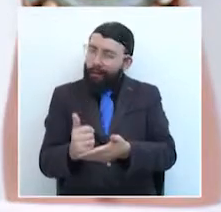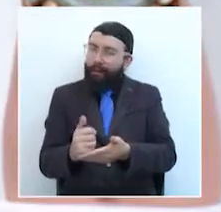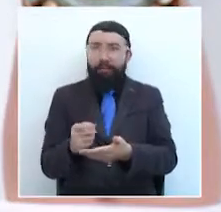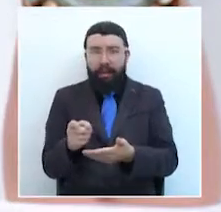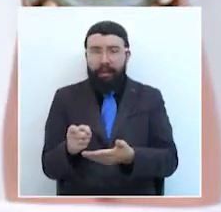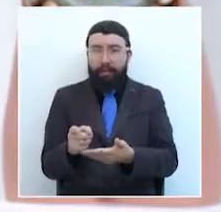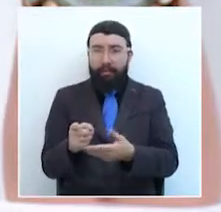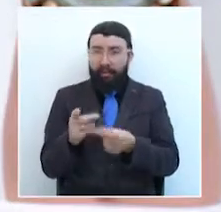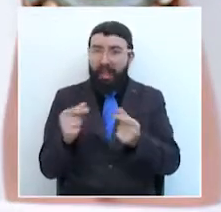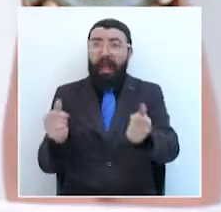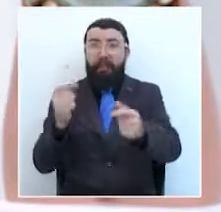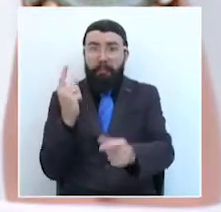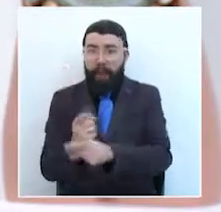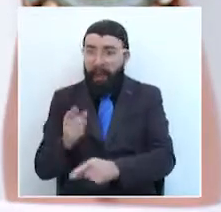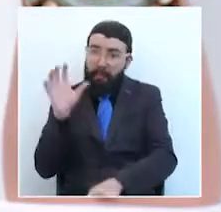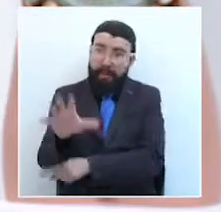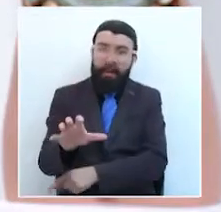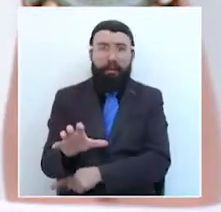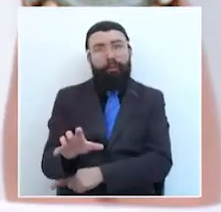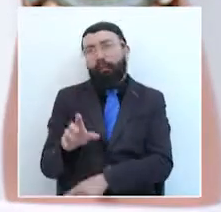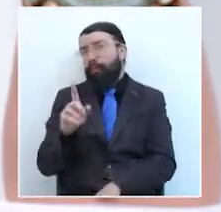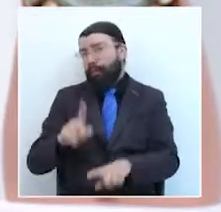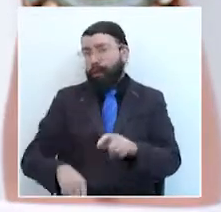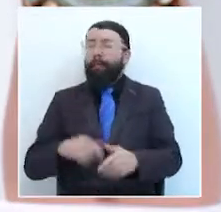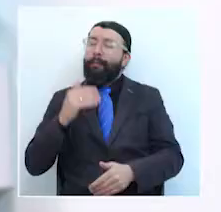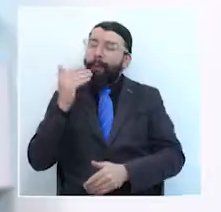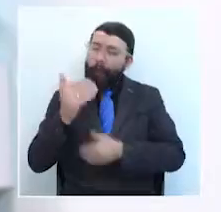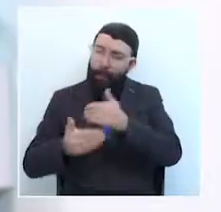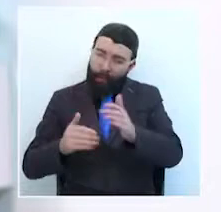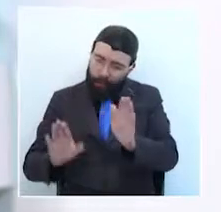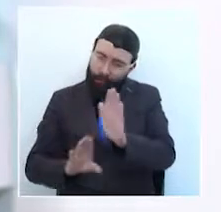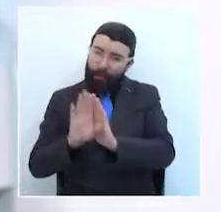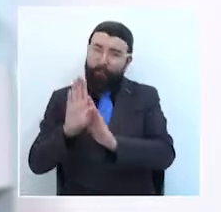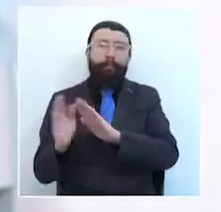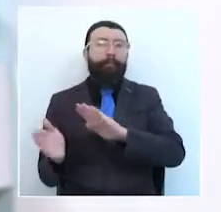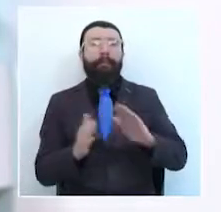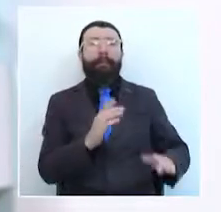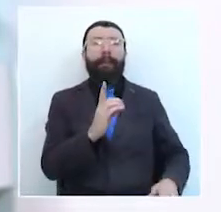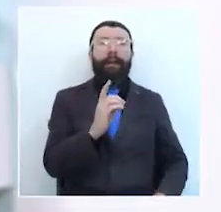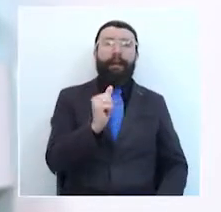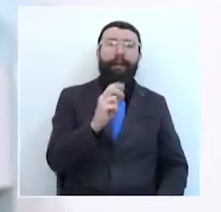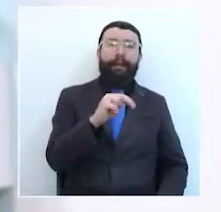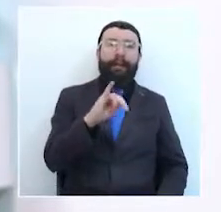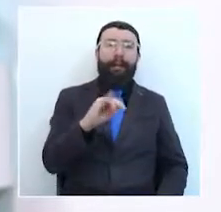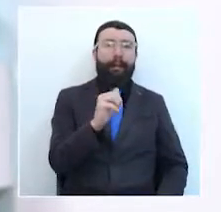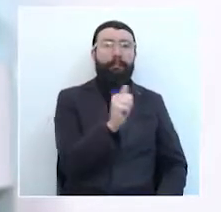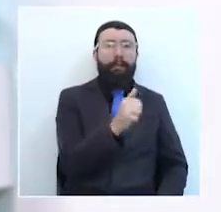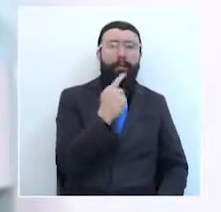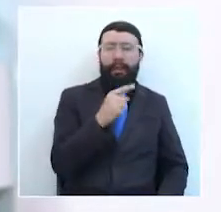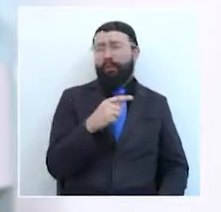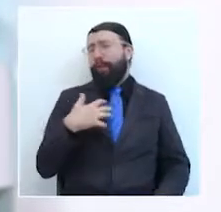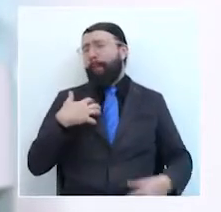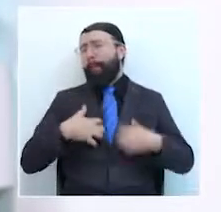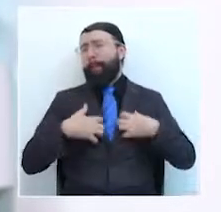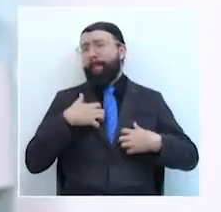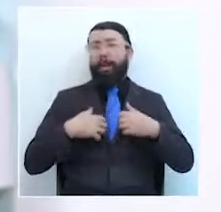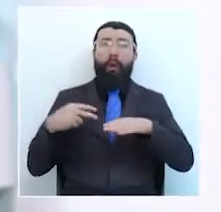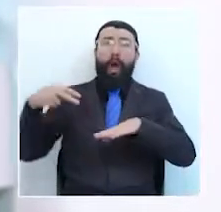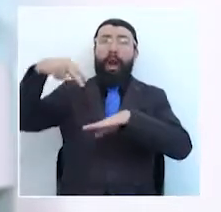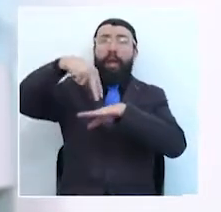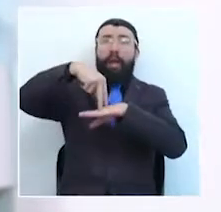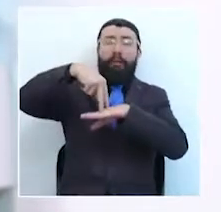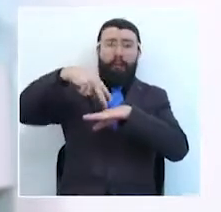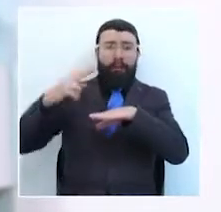fobia así tan directamente aquí danny ibarra dice yo le tengo fobia a las alturas me da un